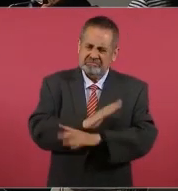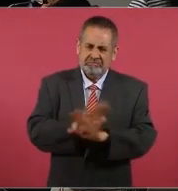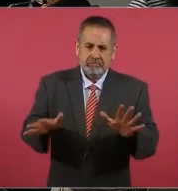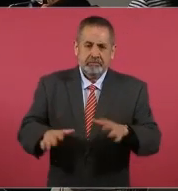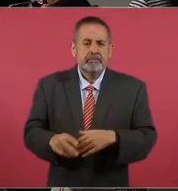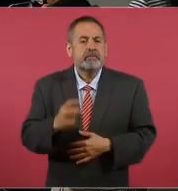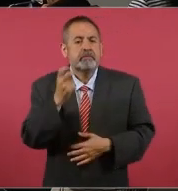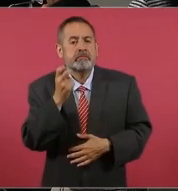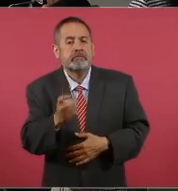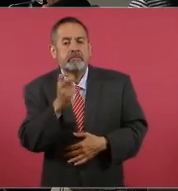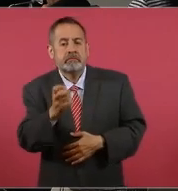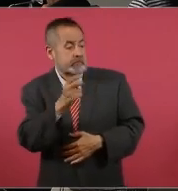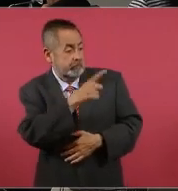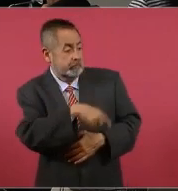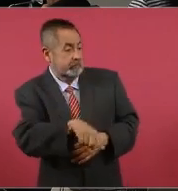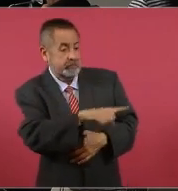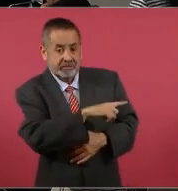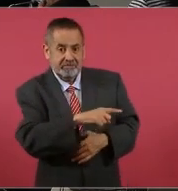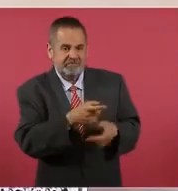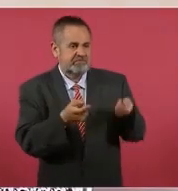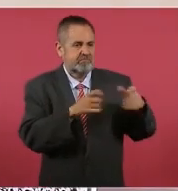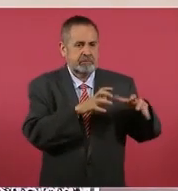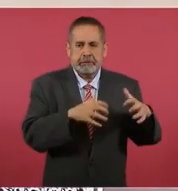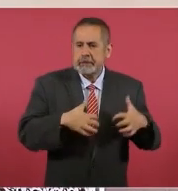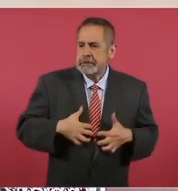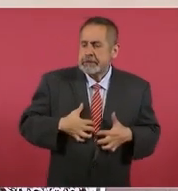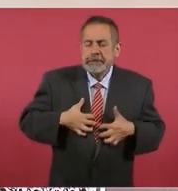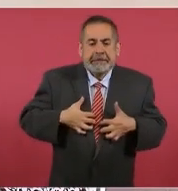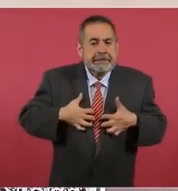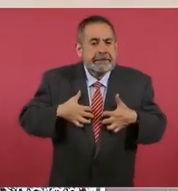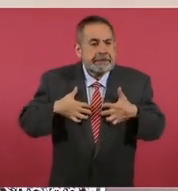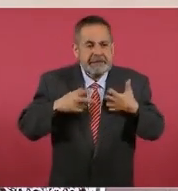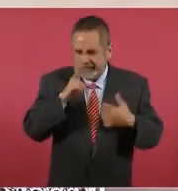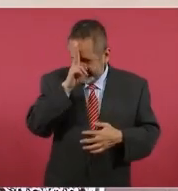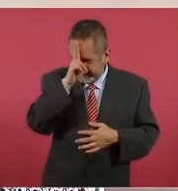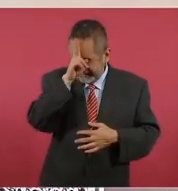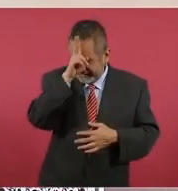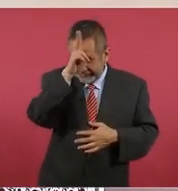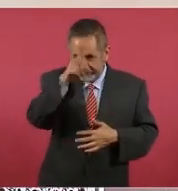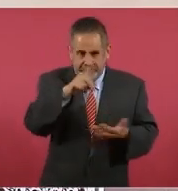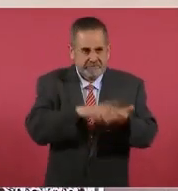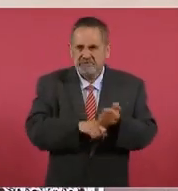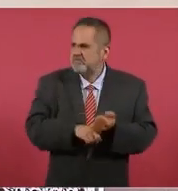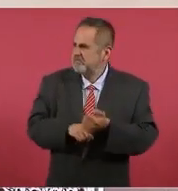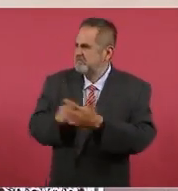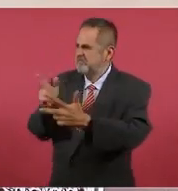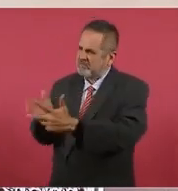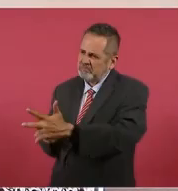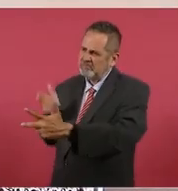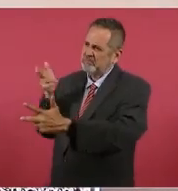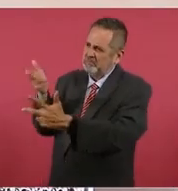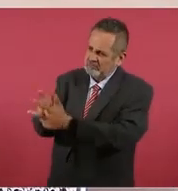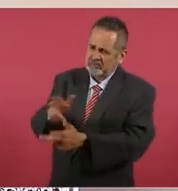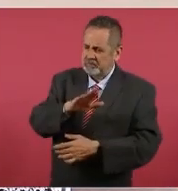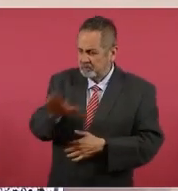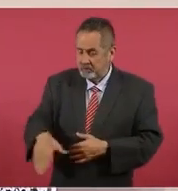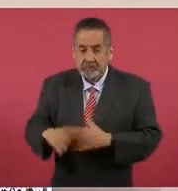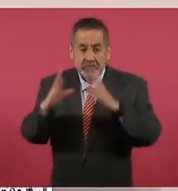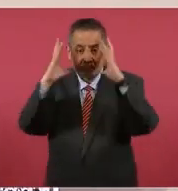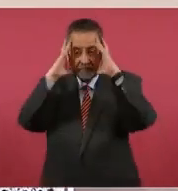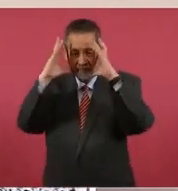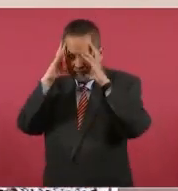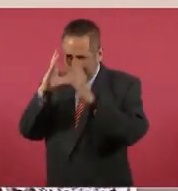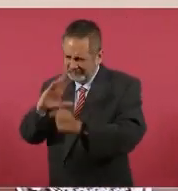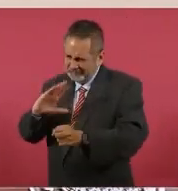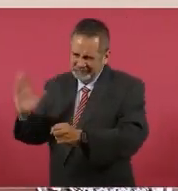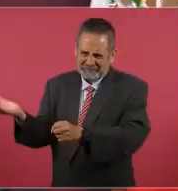de entonces, con saña, no solo lo asesinan, le cortan la cabeza y le